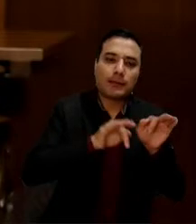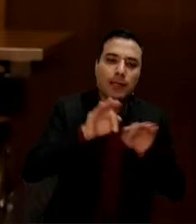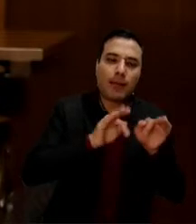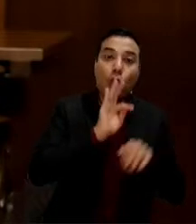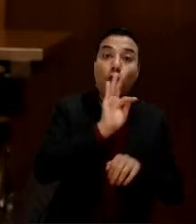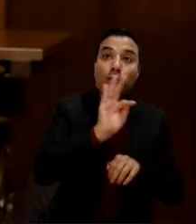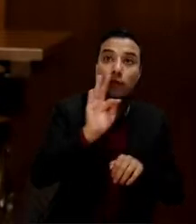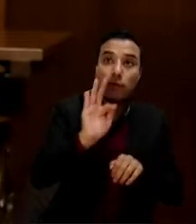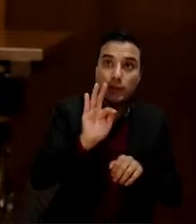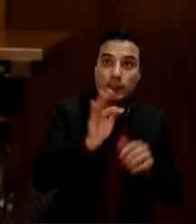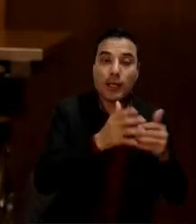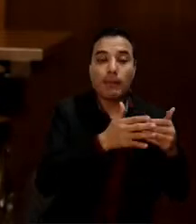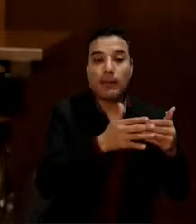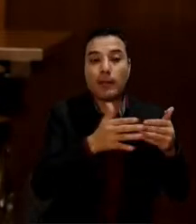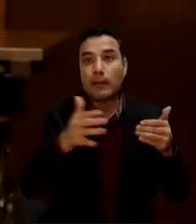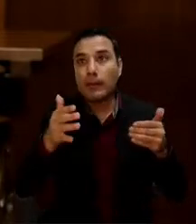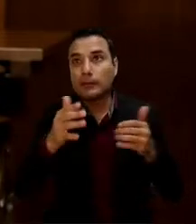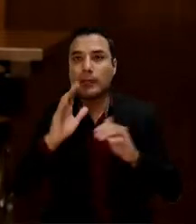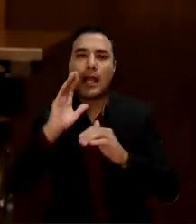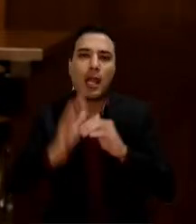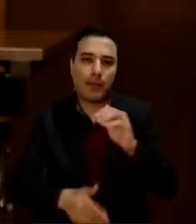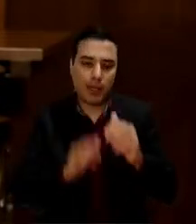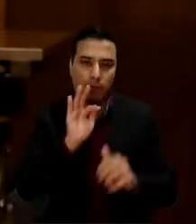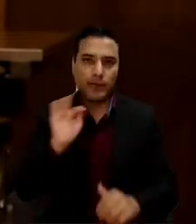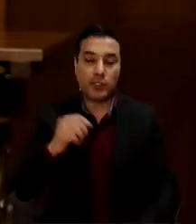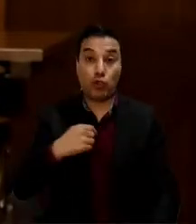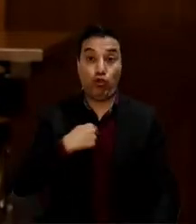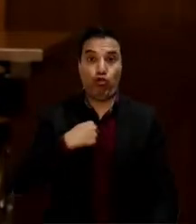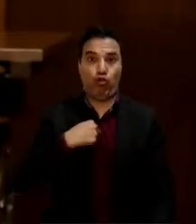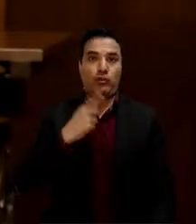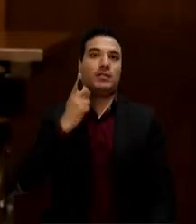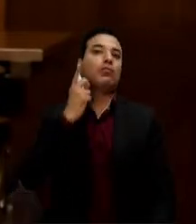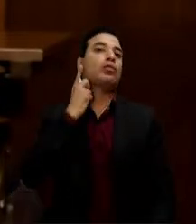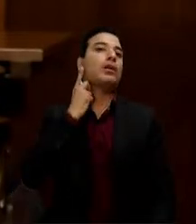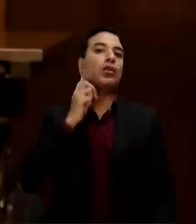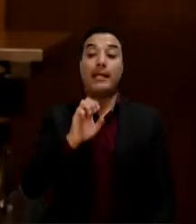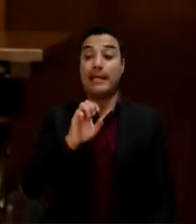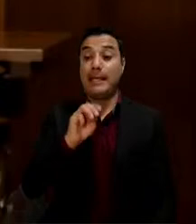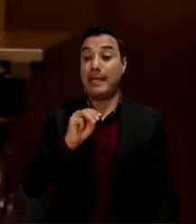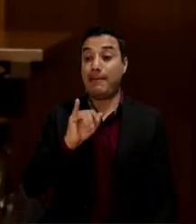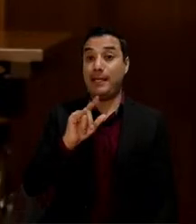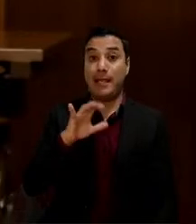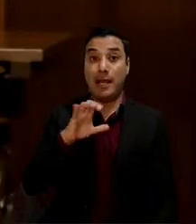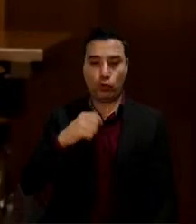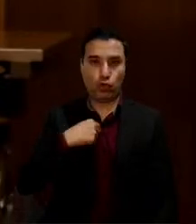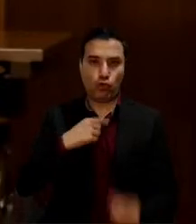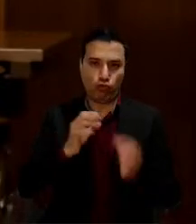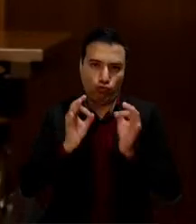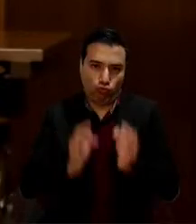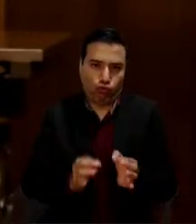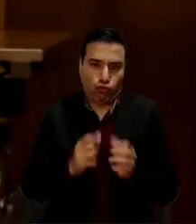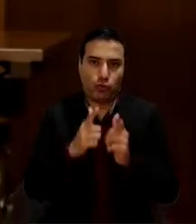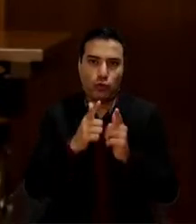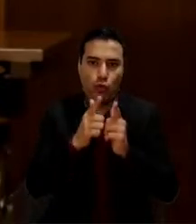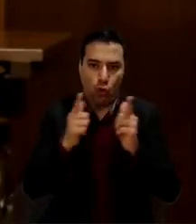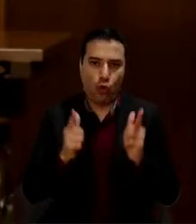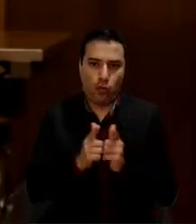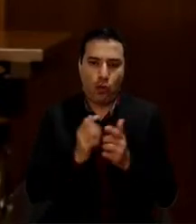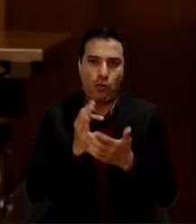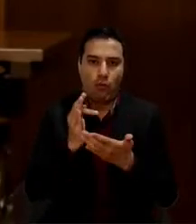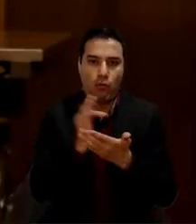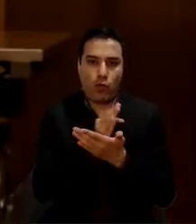la voz, diputado Emiliano Aguirre Cruz, en mi carácter de integrante del Grupo Parlamentario de